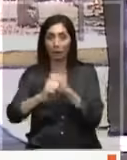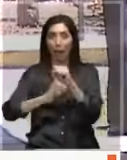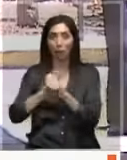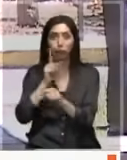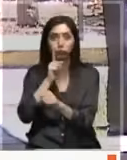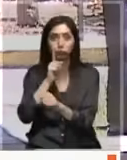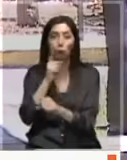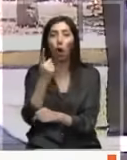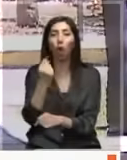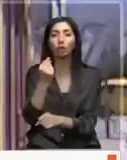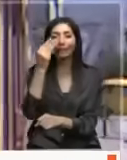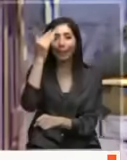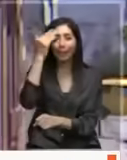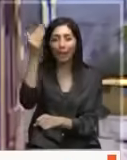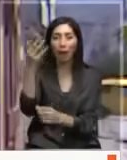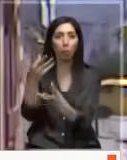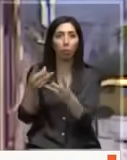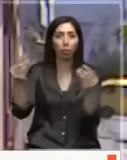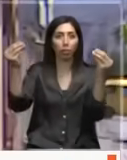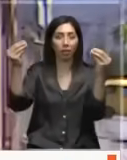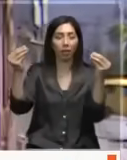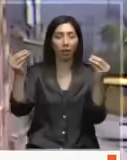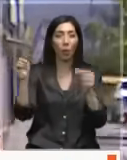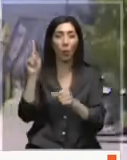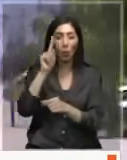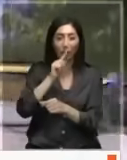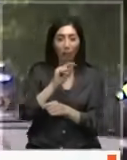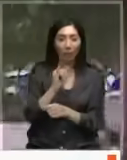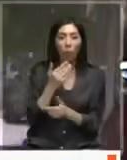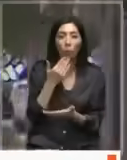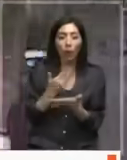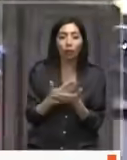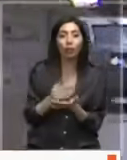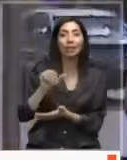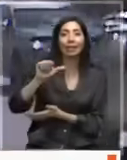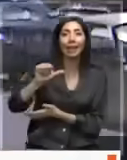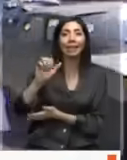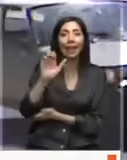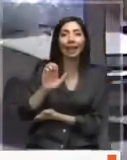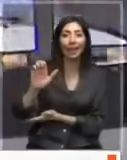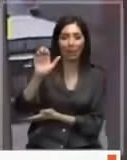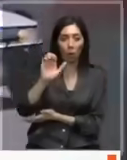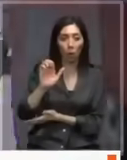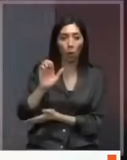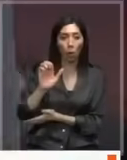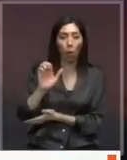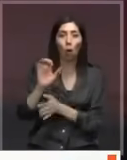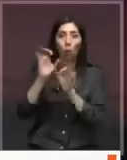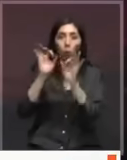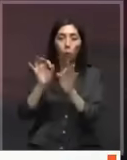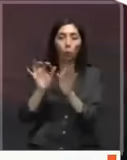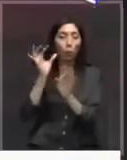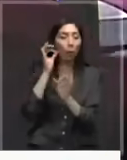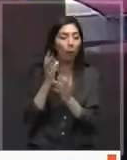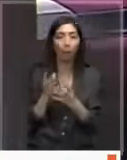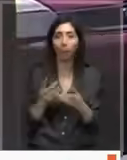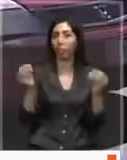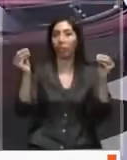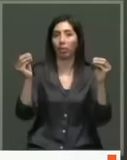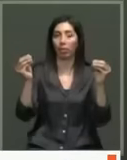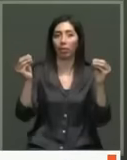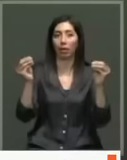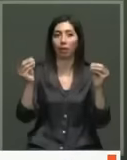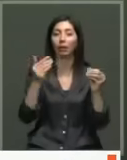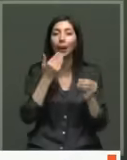desaparecida. Fue vista por última vez el 6 de enero, justo el día que se perdió toda señal de ella. Incluso